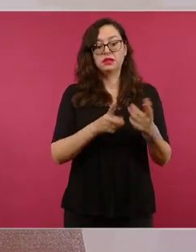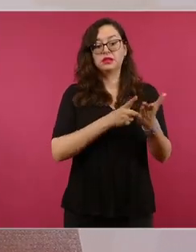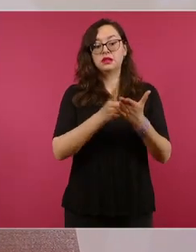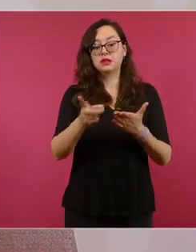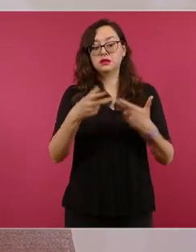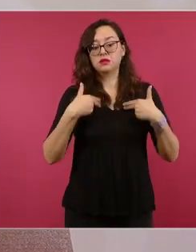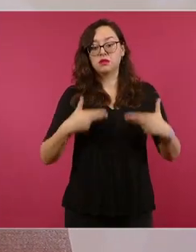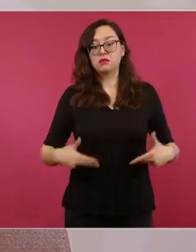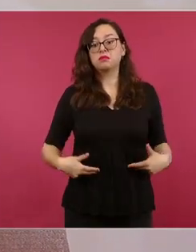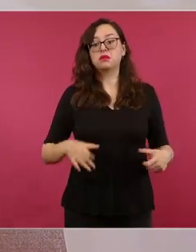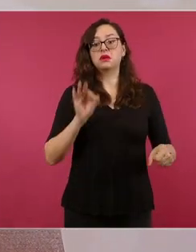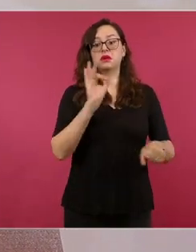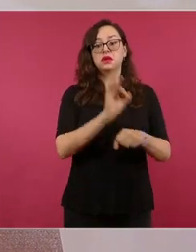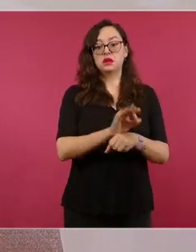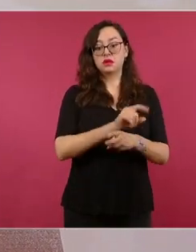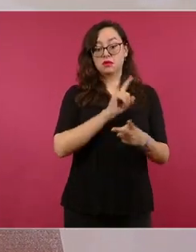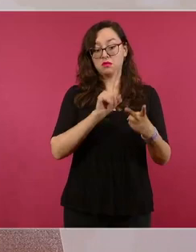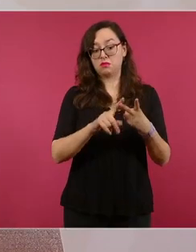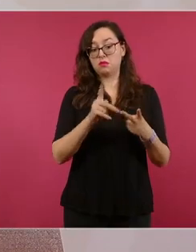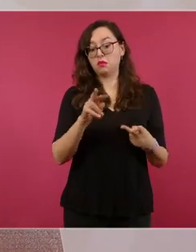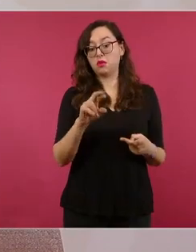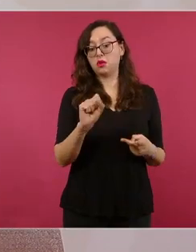esté pensando que somos iguales